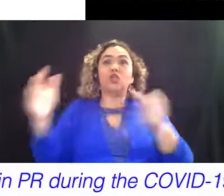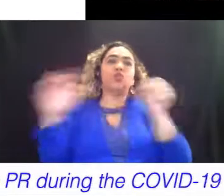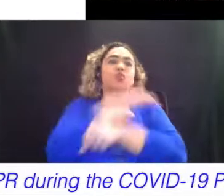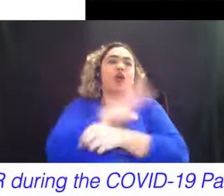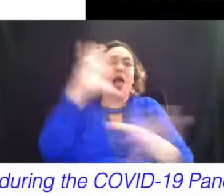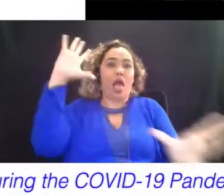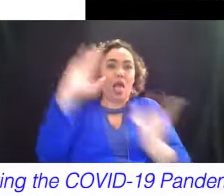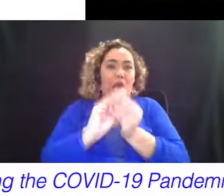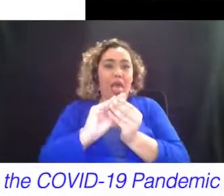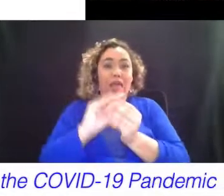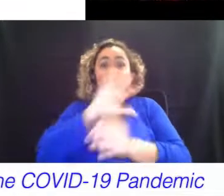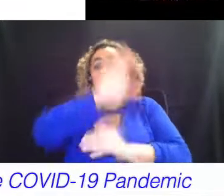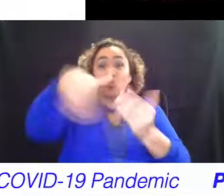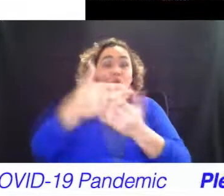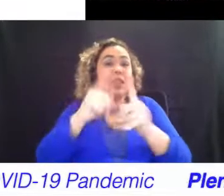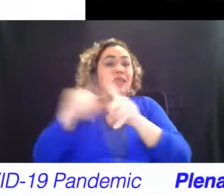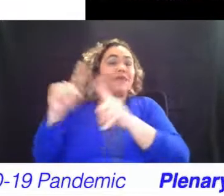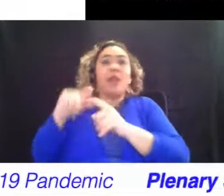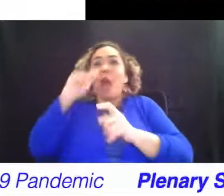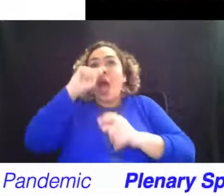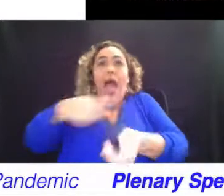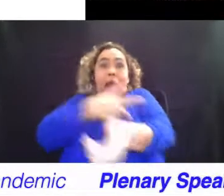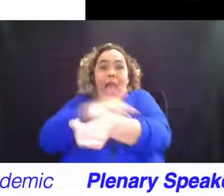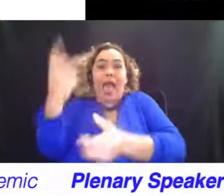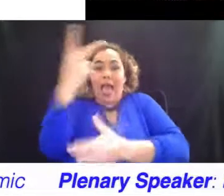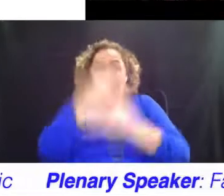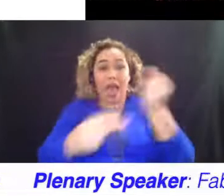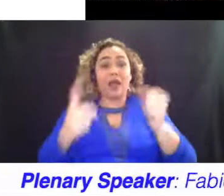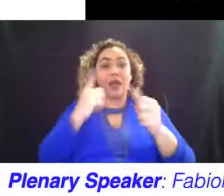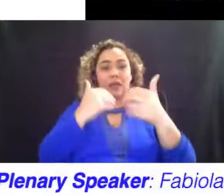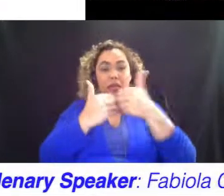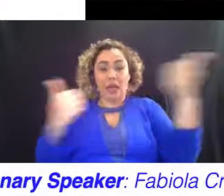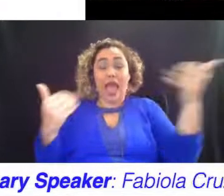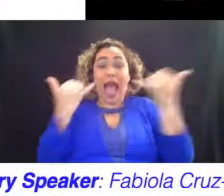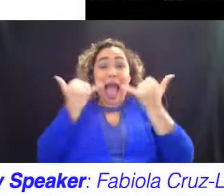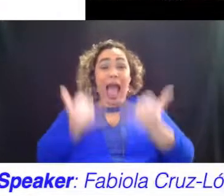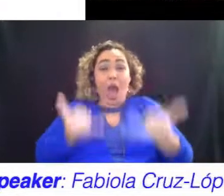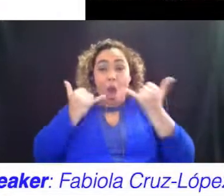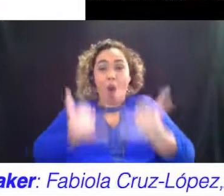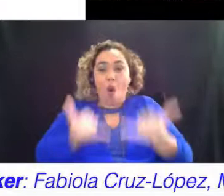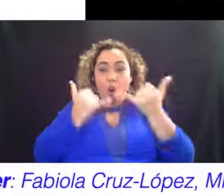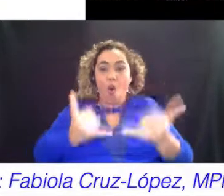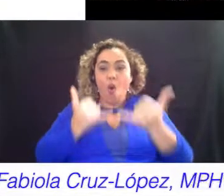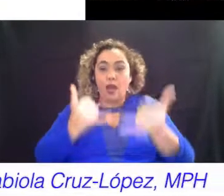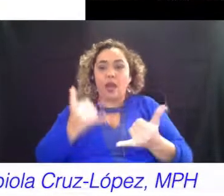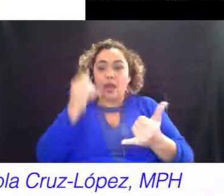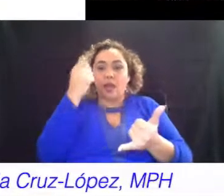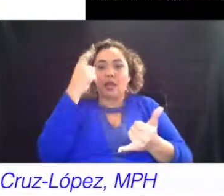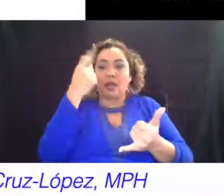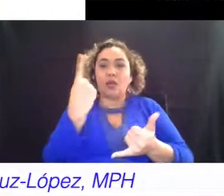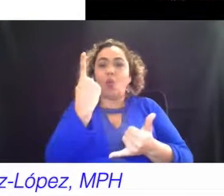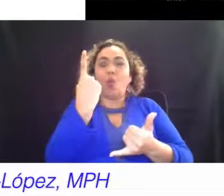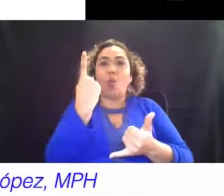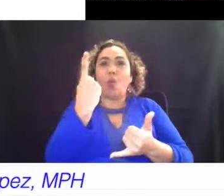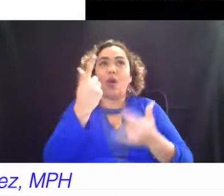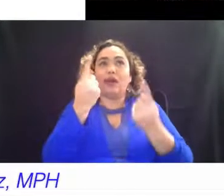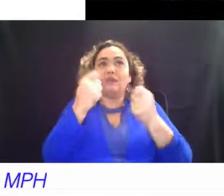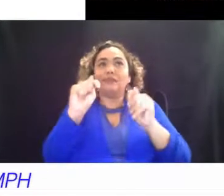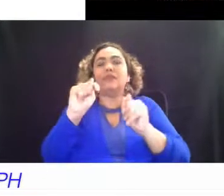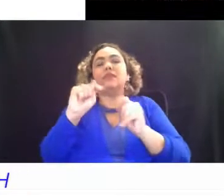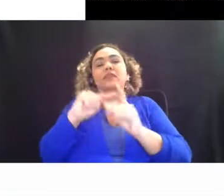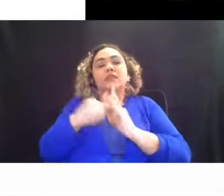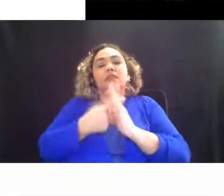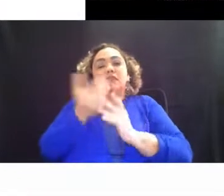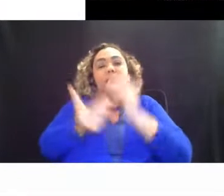nivel de Puerto Rico. Ahora entran las pruebas de antígeno. Ahora mismo está corriendo lo que es un ejercicio de la iniciativa que va a